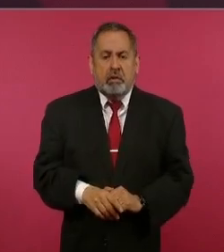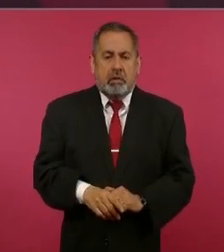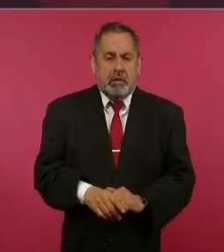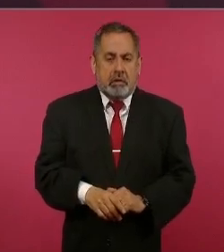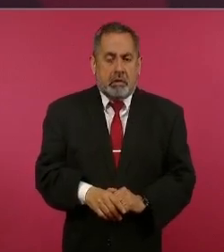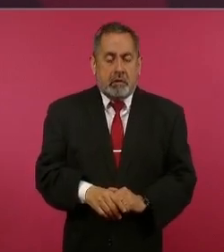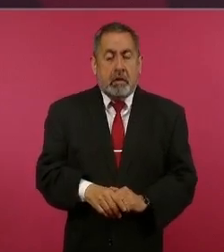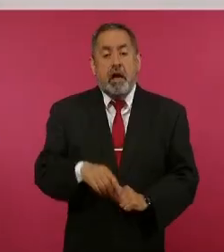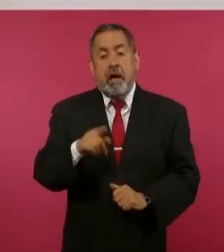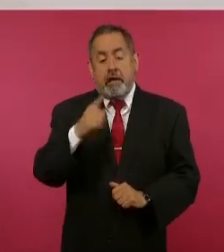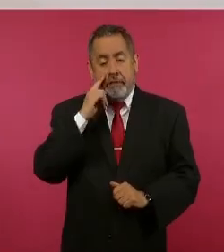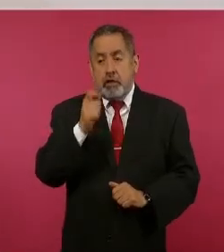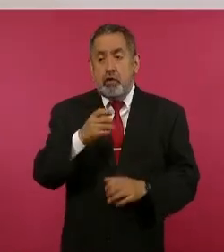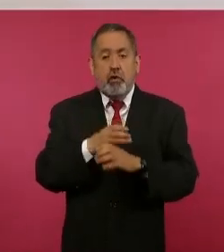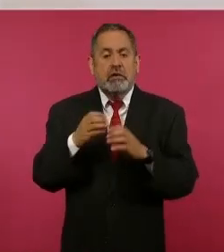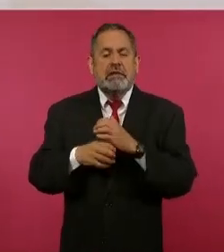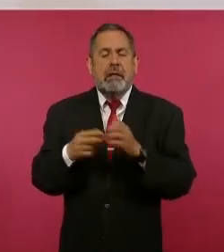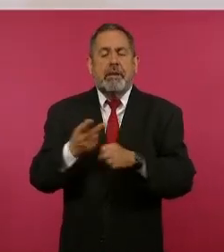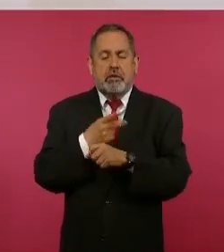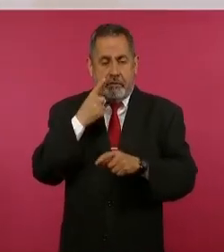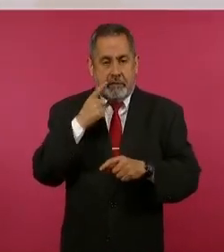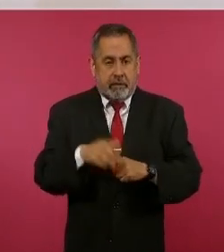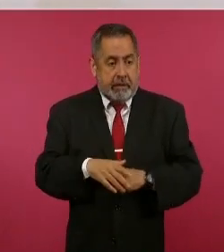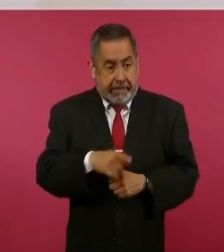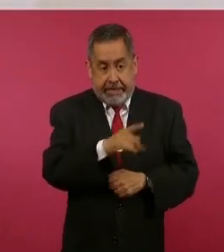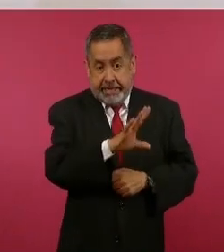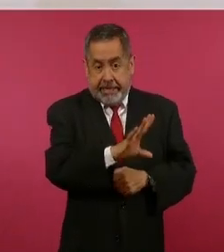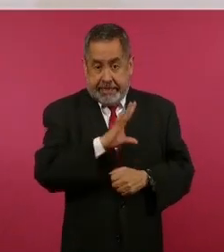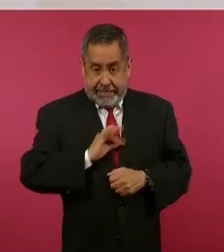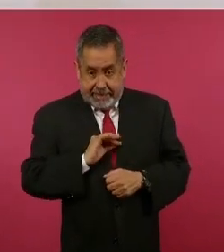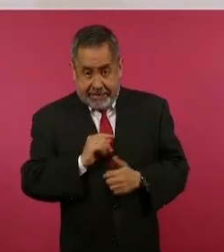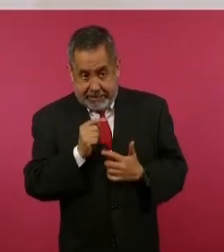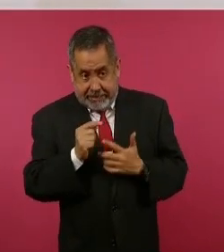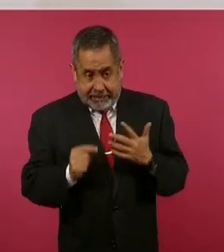entre otras cosas, nos dijeron que